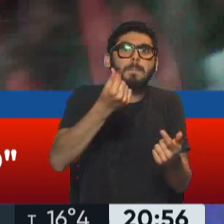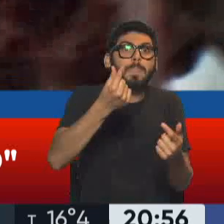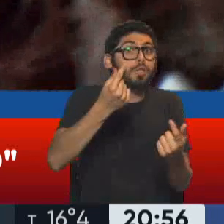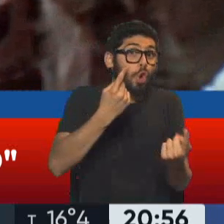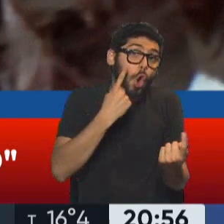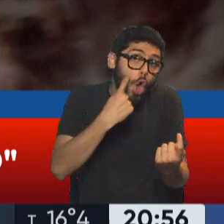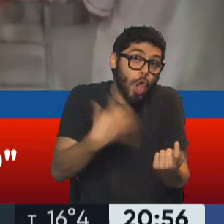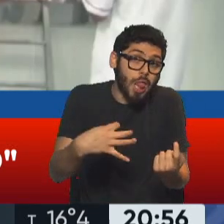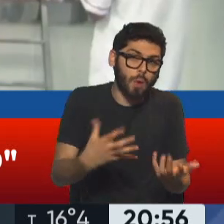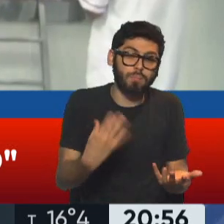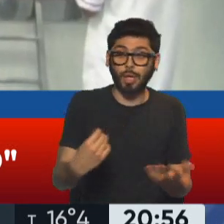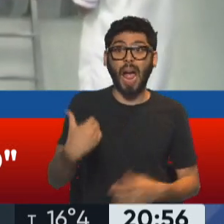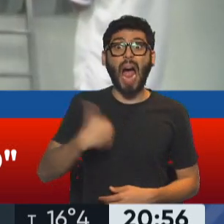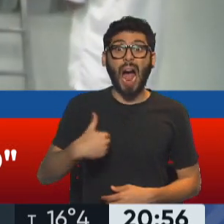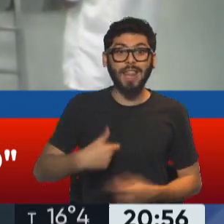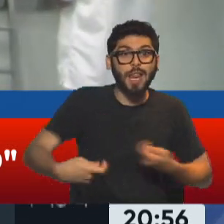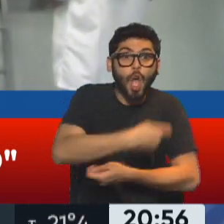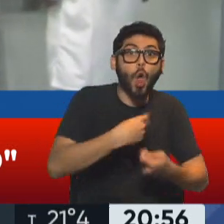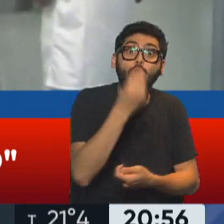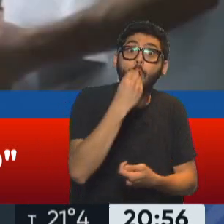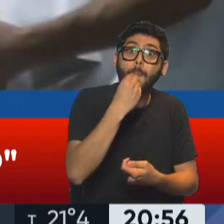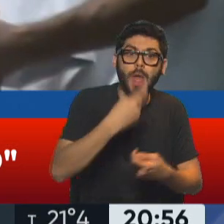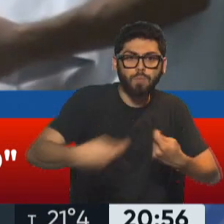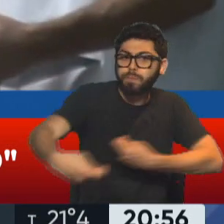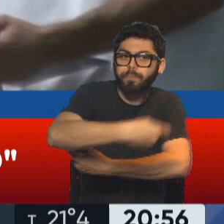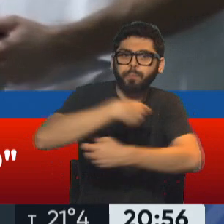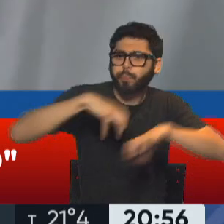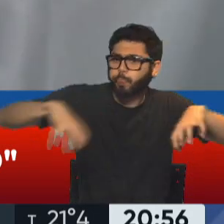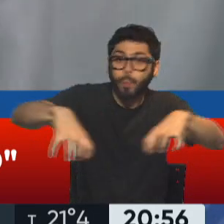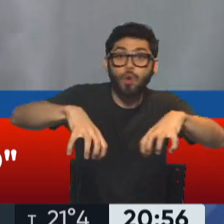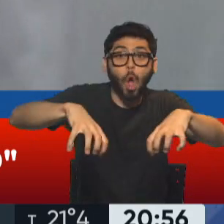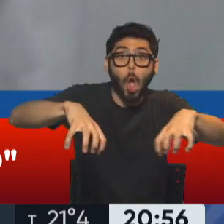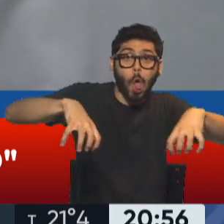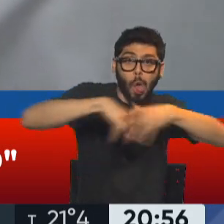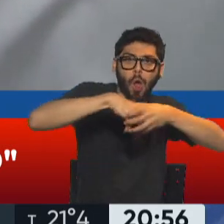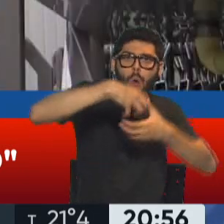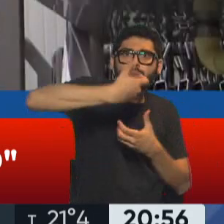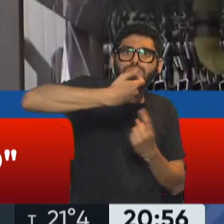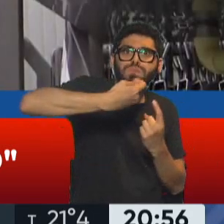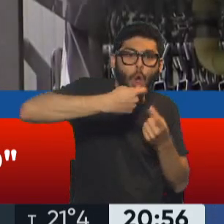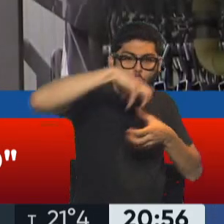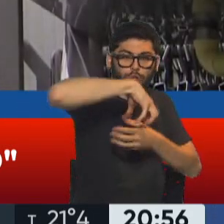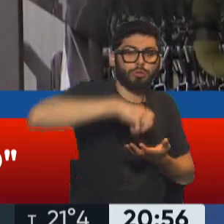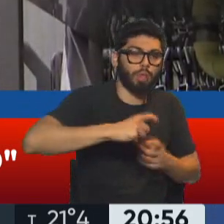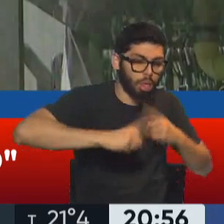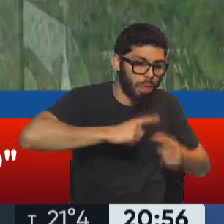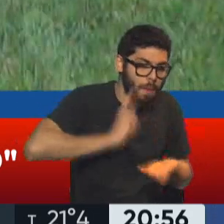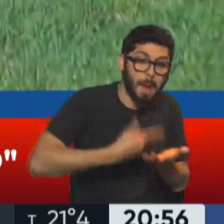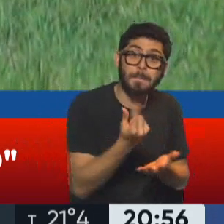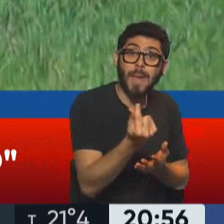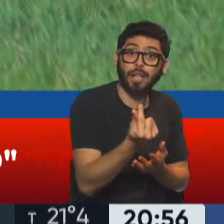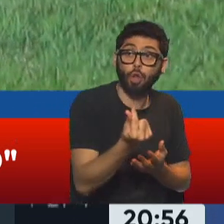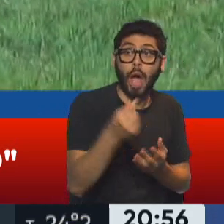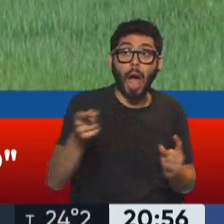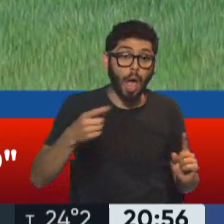porque el mercado de alimentos en la República Argentina es un mercado dominado por los monopolios, que son los que terminan fijando el precio, y hay una puja